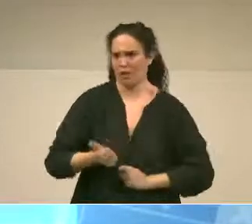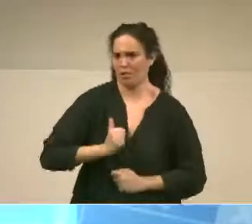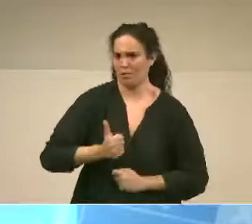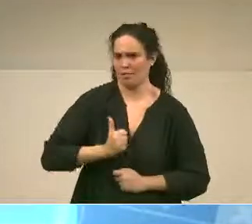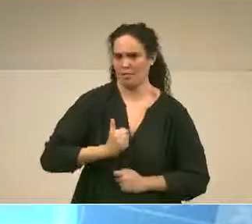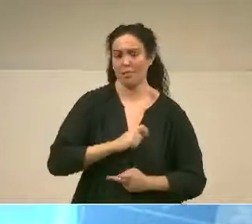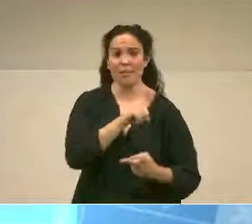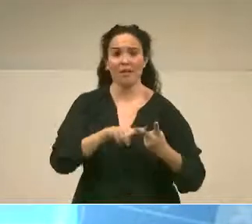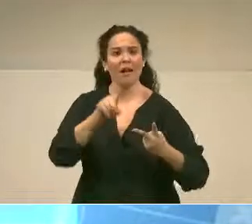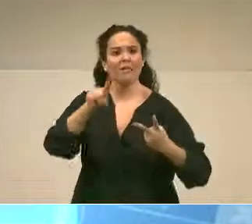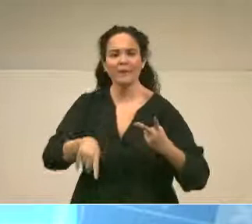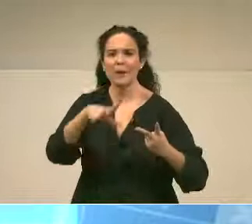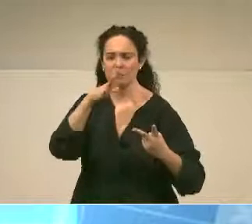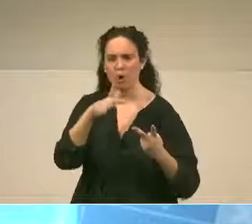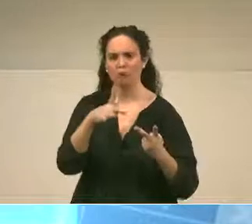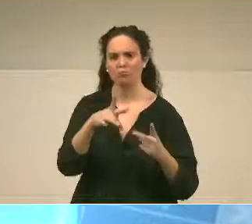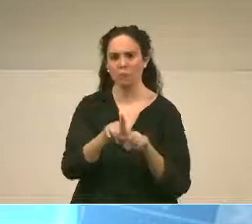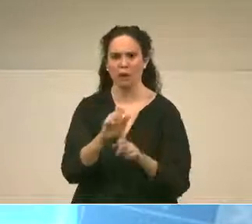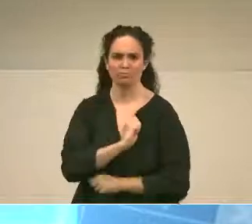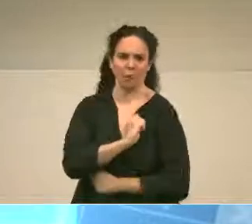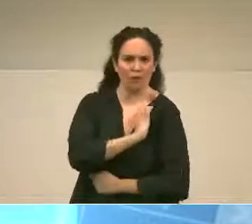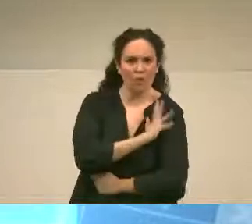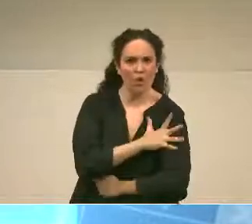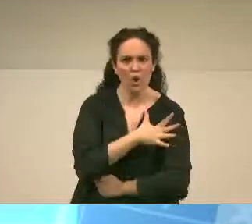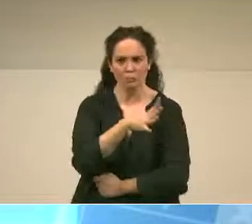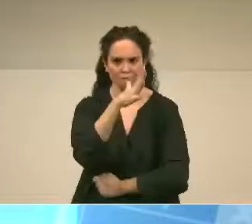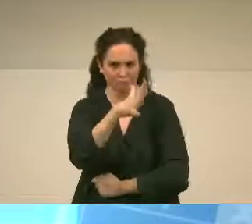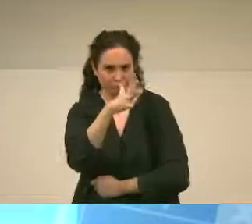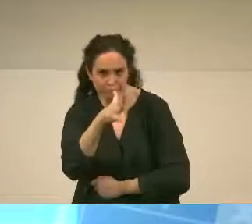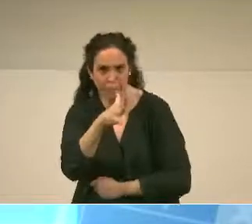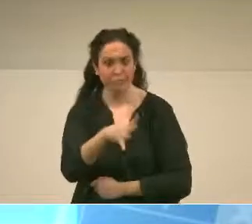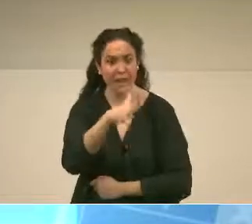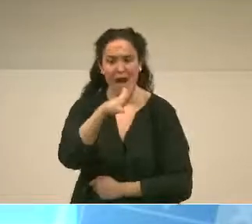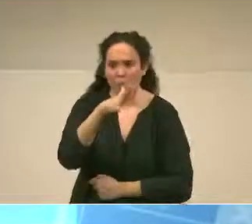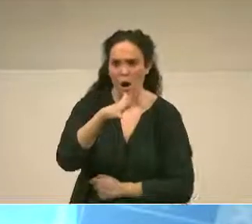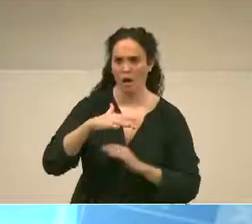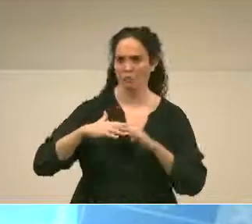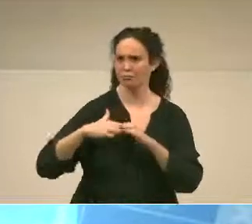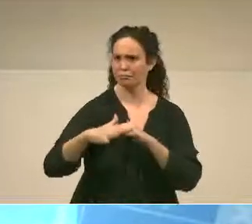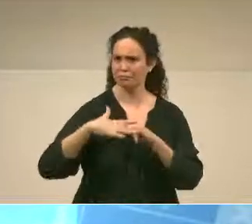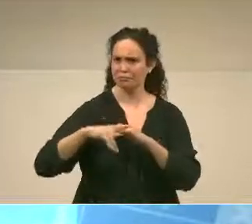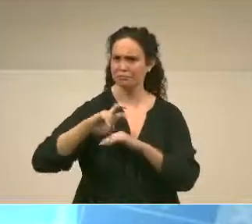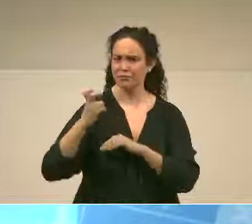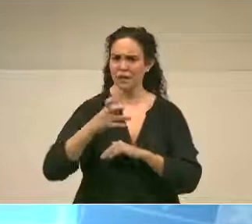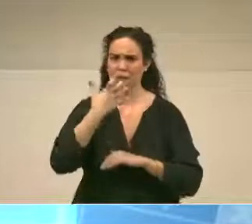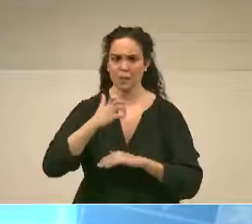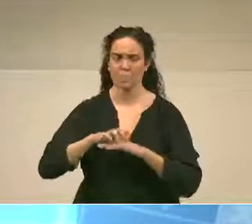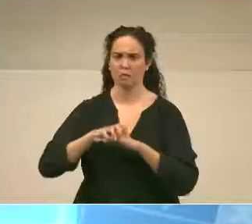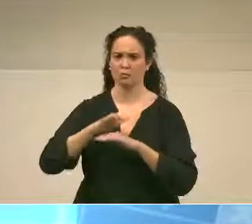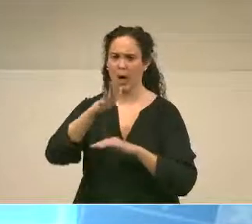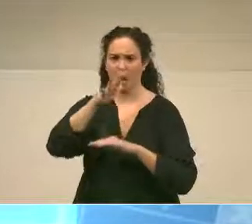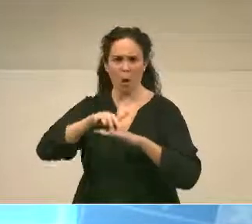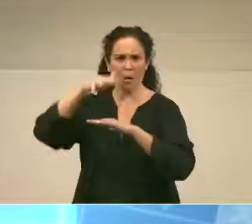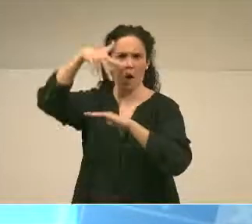eginkizun hidrologikoak ere badituztelako, besteak beste akuiferoen karga, edo baita ere uholdeak ematen